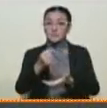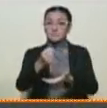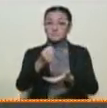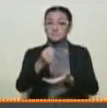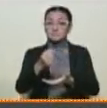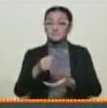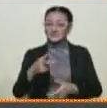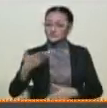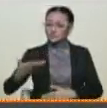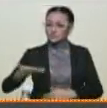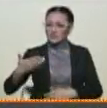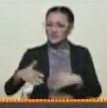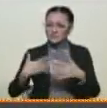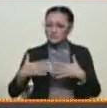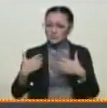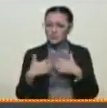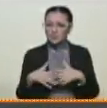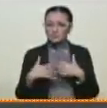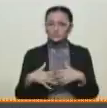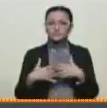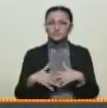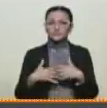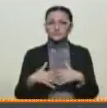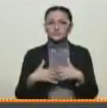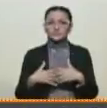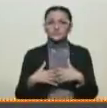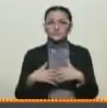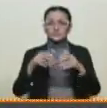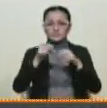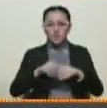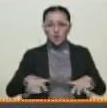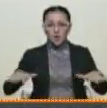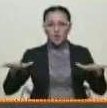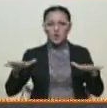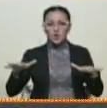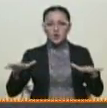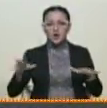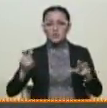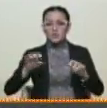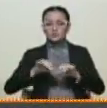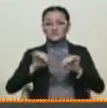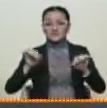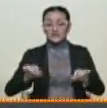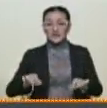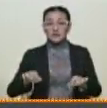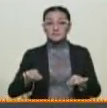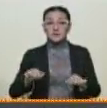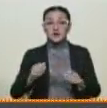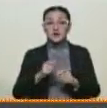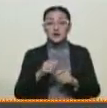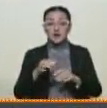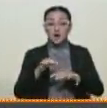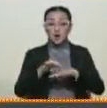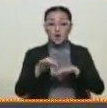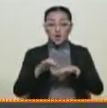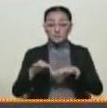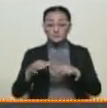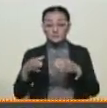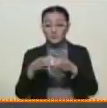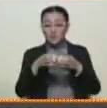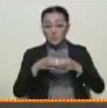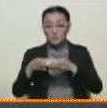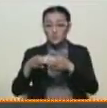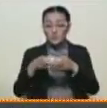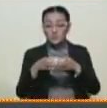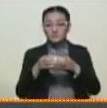para fortalecer la producción y el abastecimiento a través del nuevo sistema que hemos creado, los comités locales de abastecimiento y